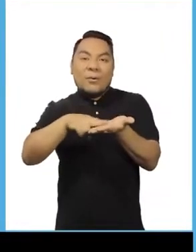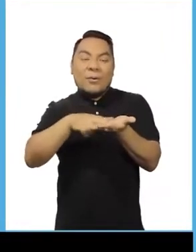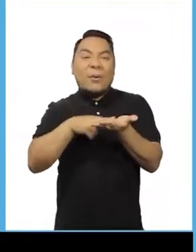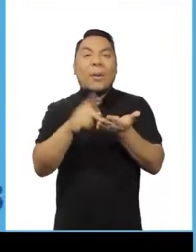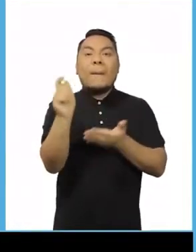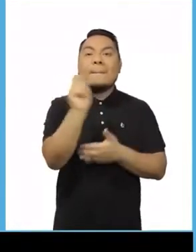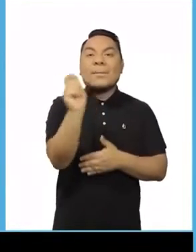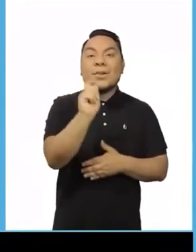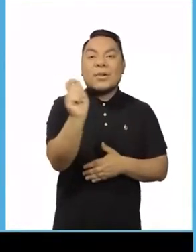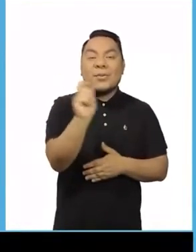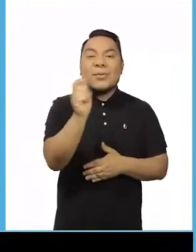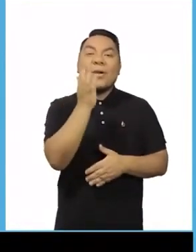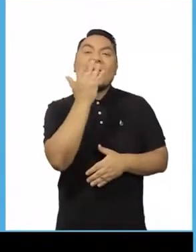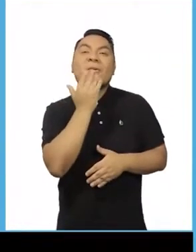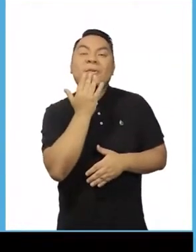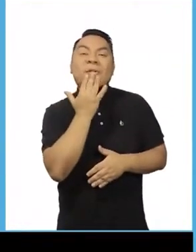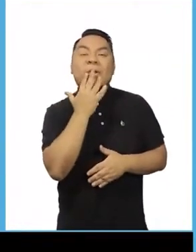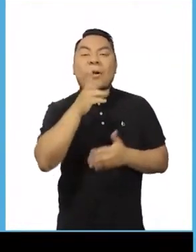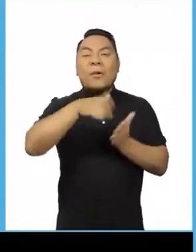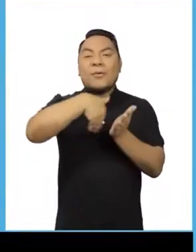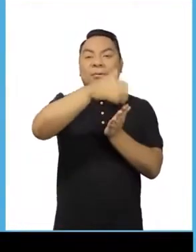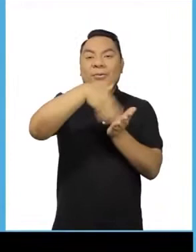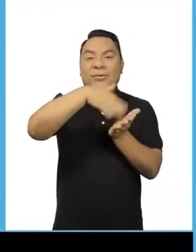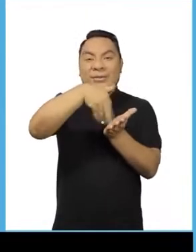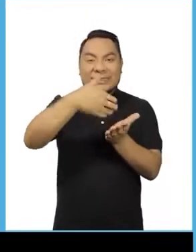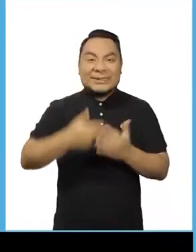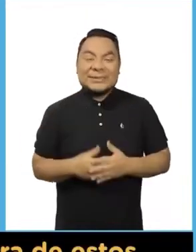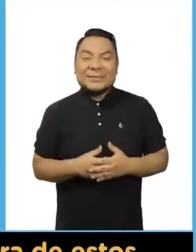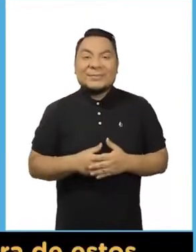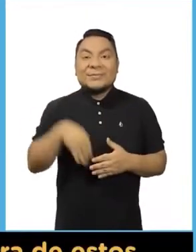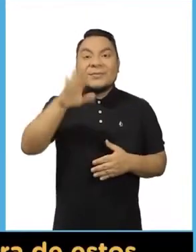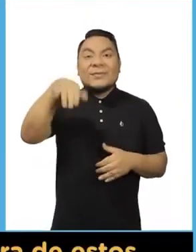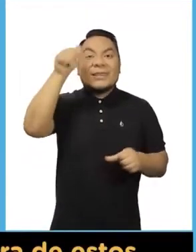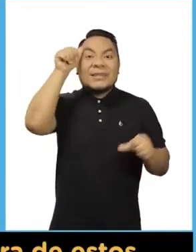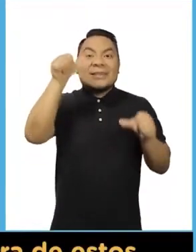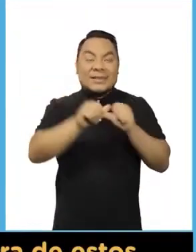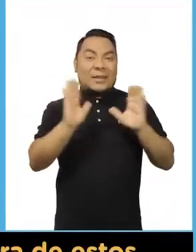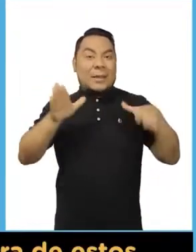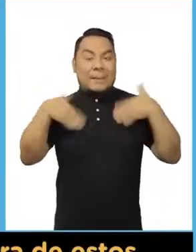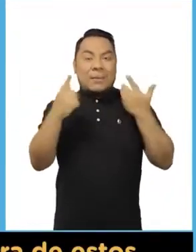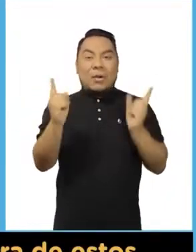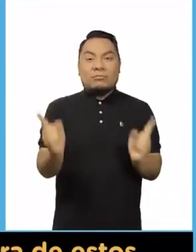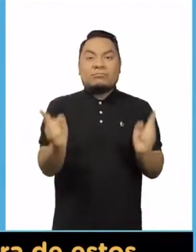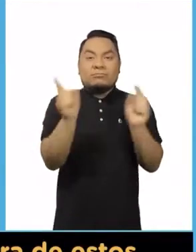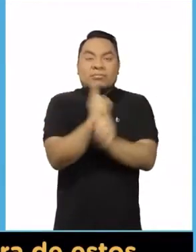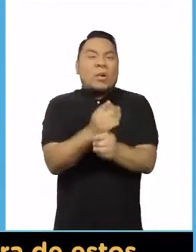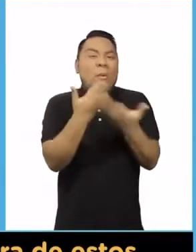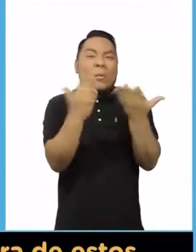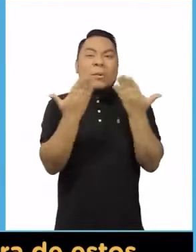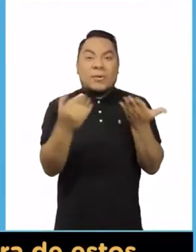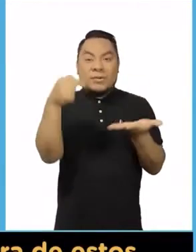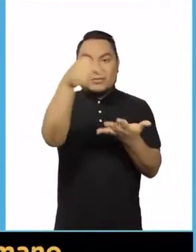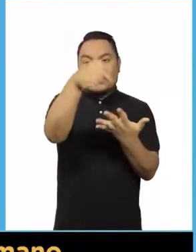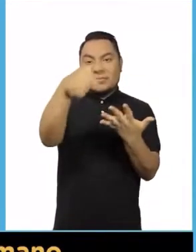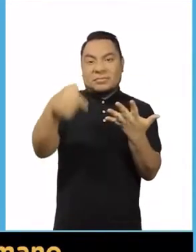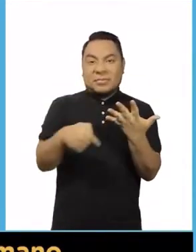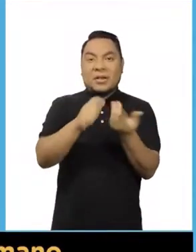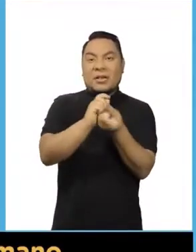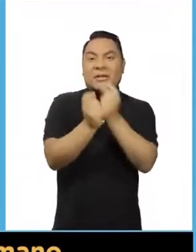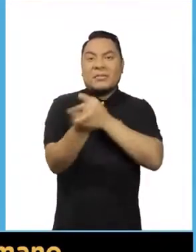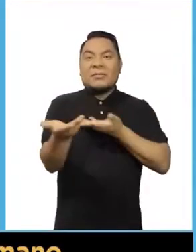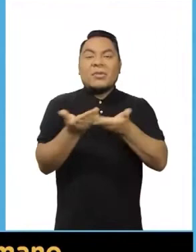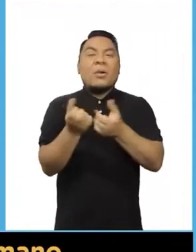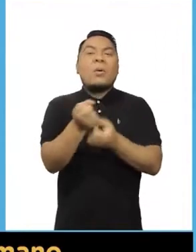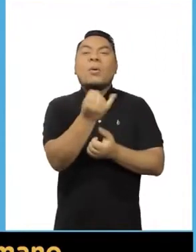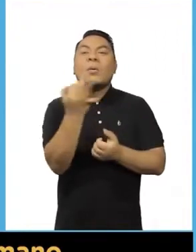engrudo, plumones, colores o témperas. Recuerda que puedes reemplazar cualquiera de estos